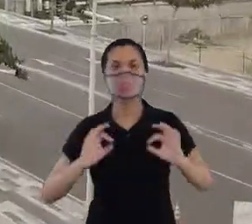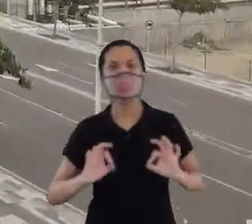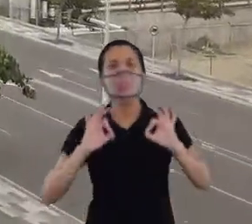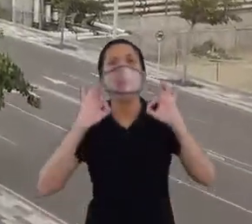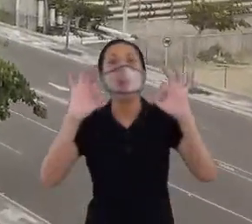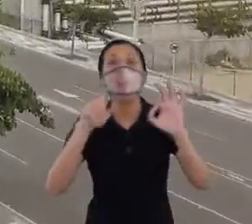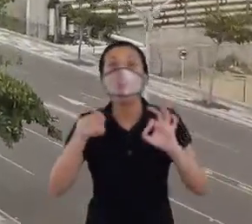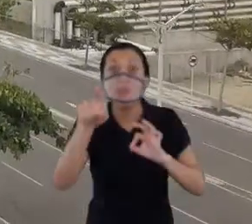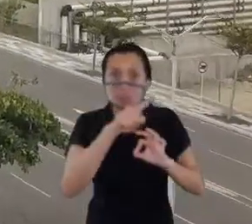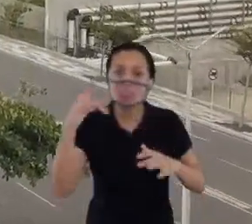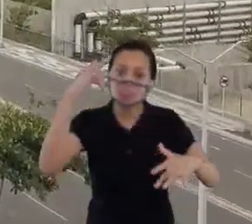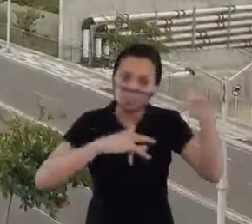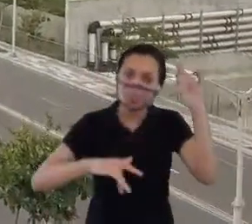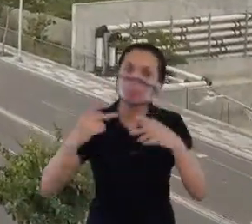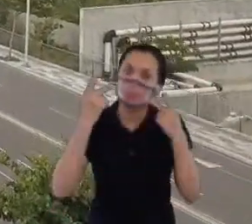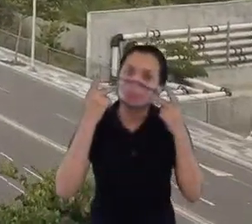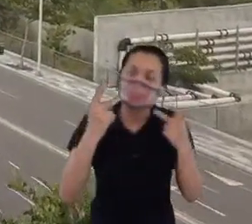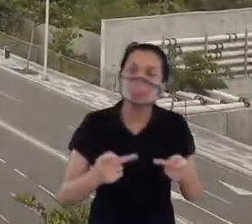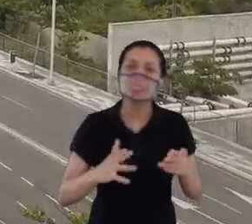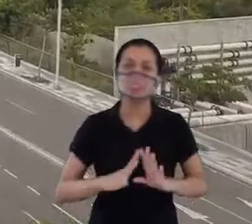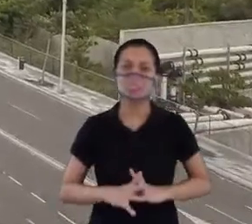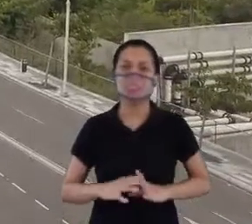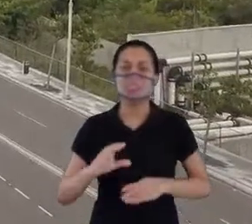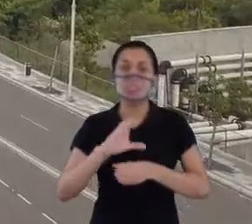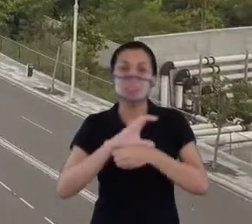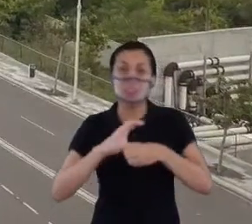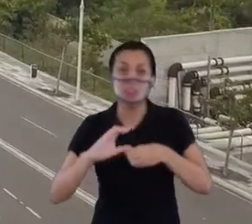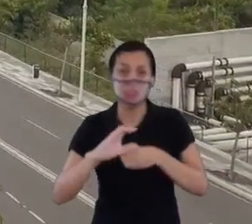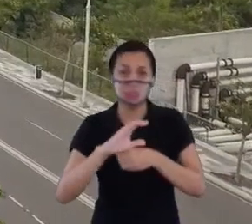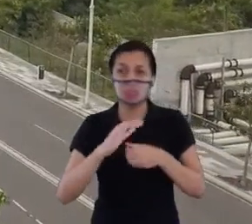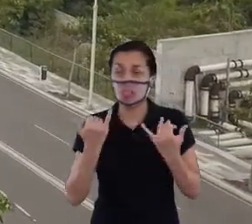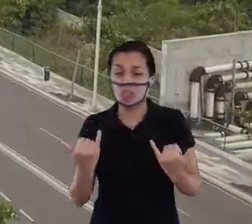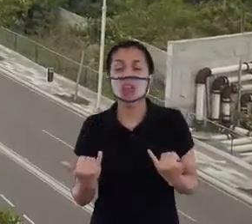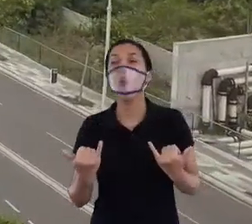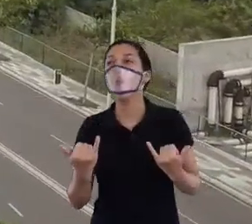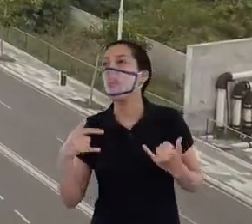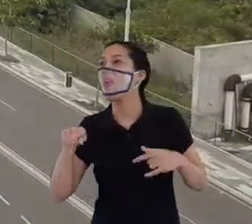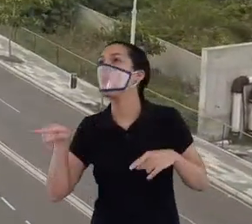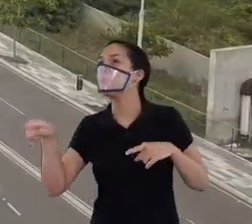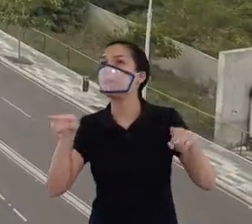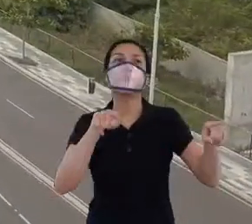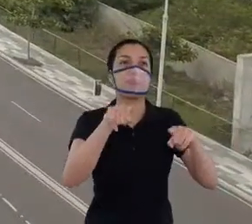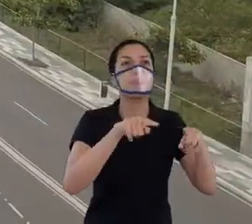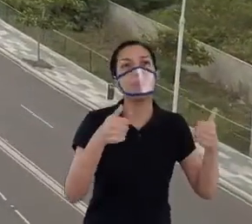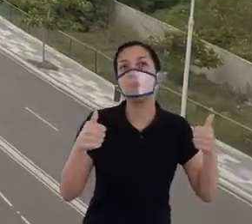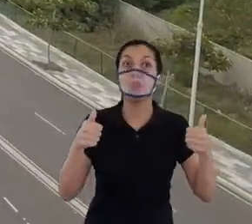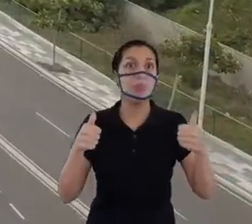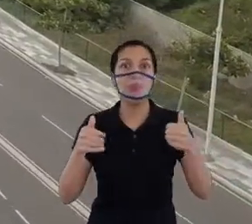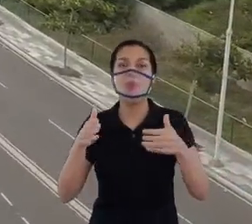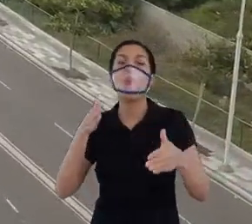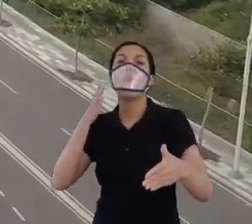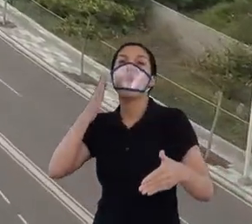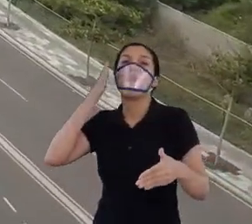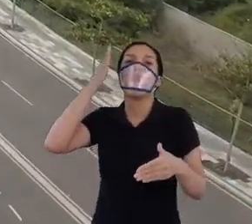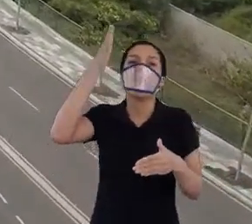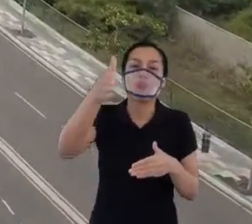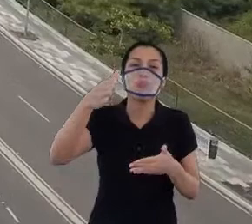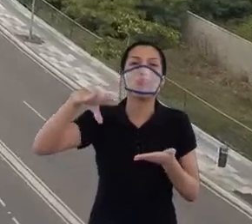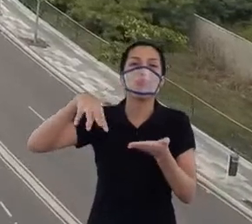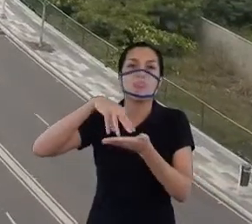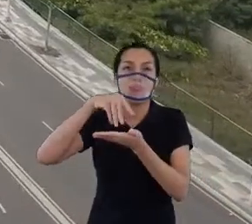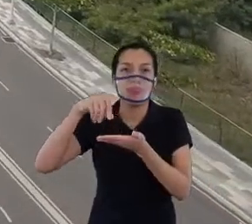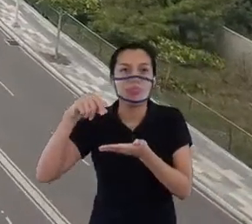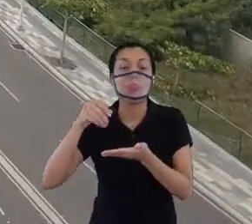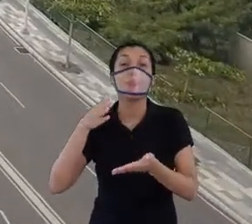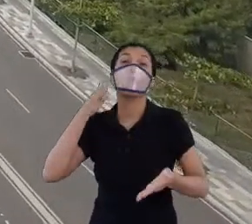en Barranquilla. No solo una ciudad de hoy, no solo un territorio de hoy, sino la ciudad y el departamento del